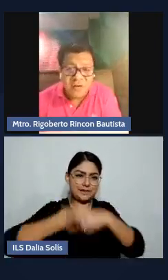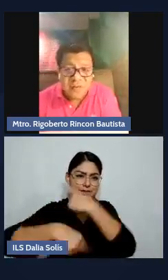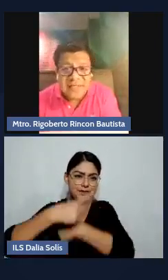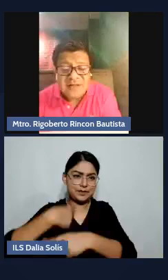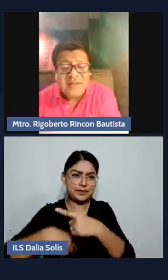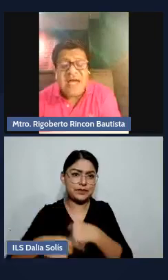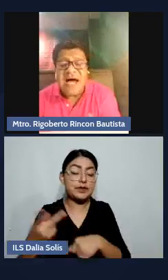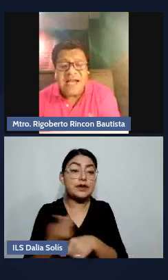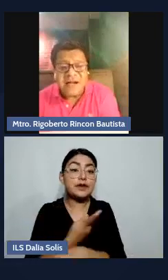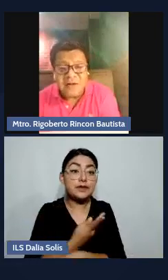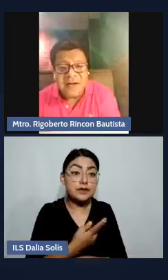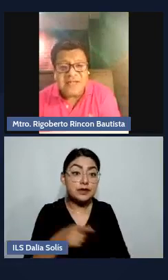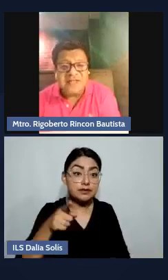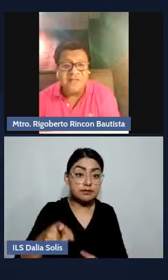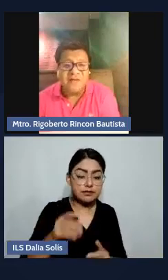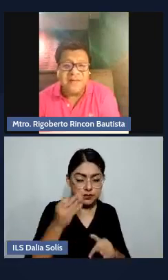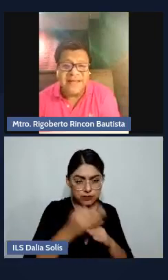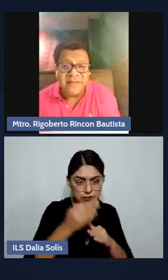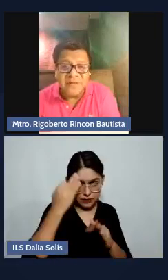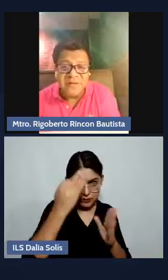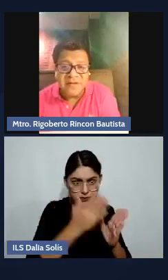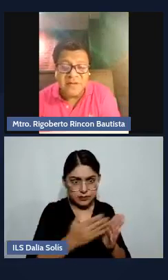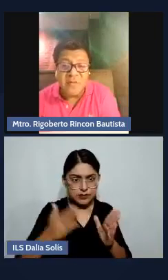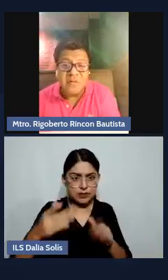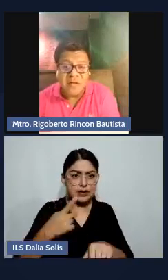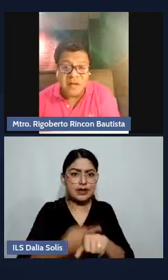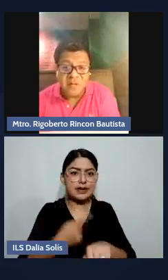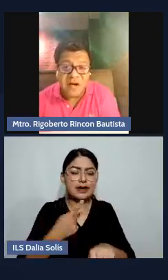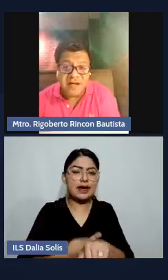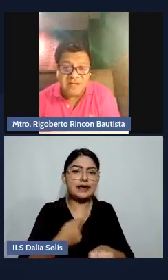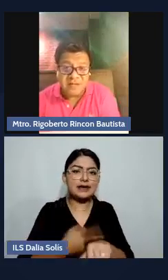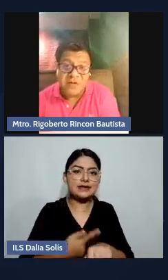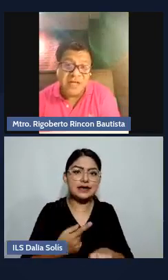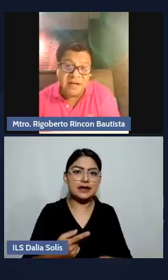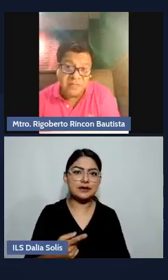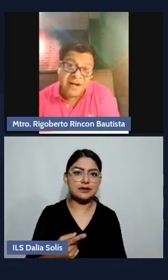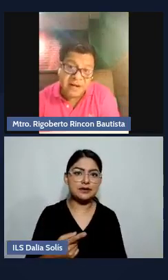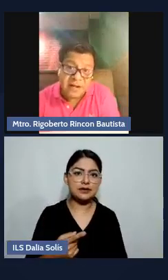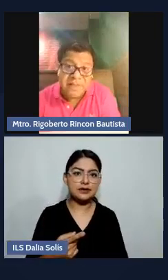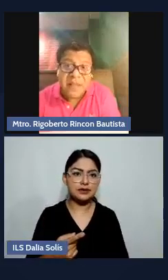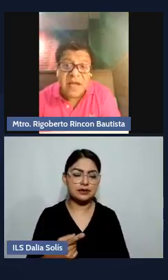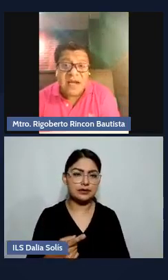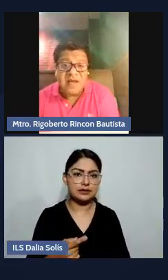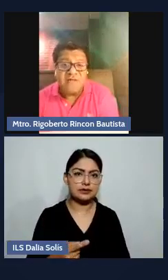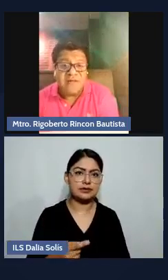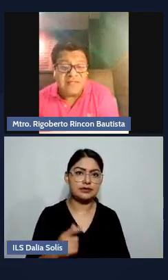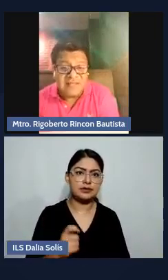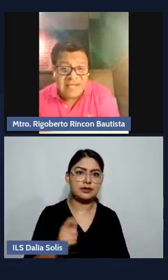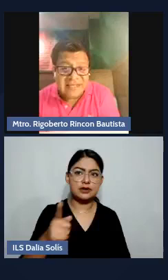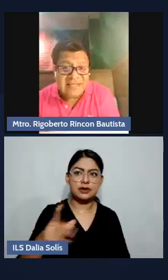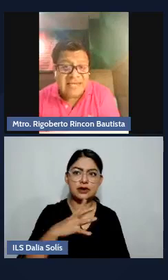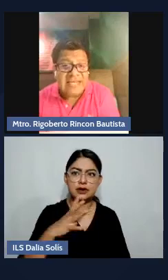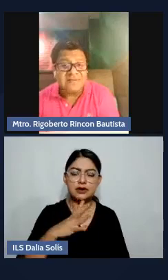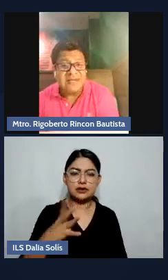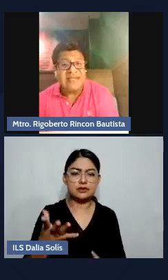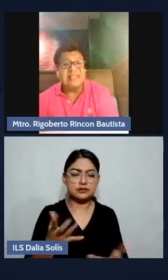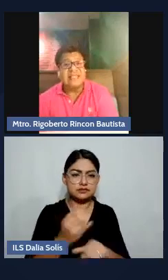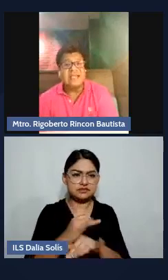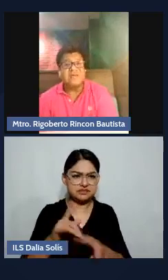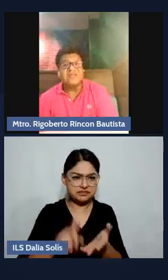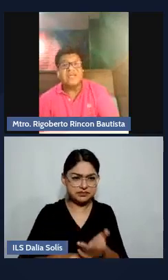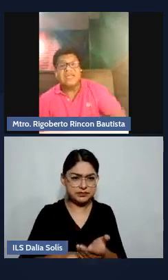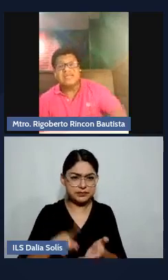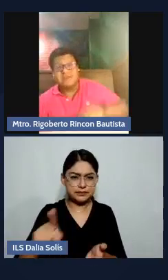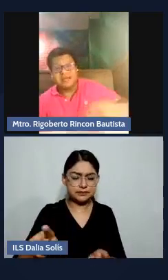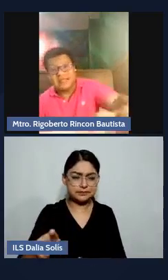a largo plazo es la enfermedad de Buerger, la inflamación de las arterias en las